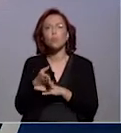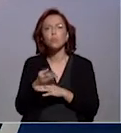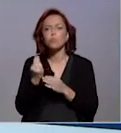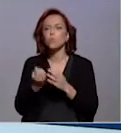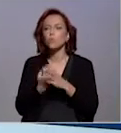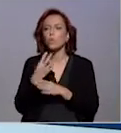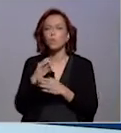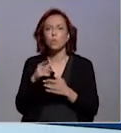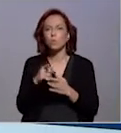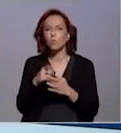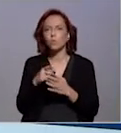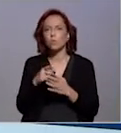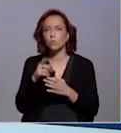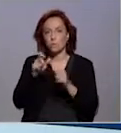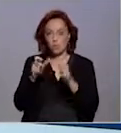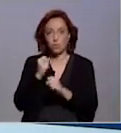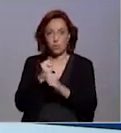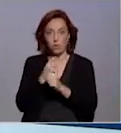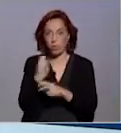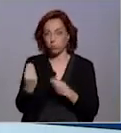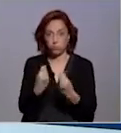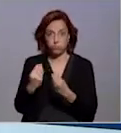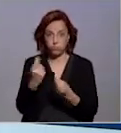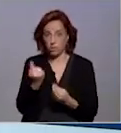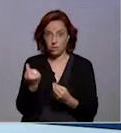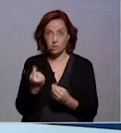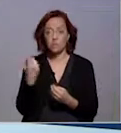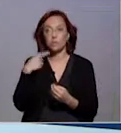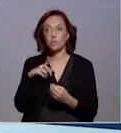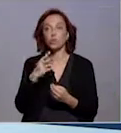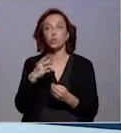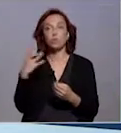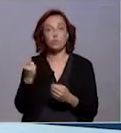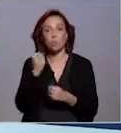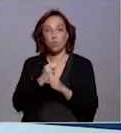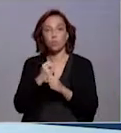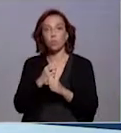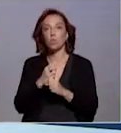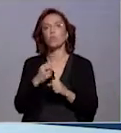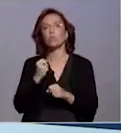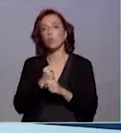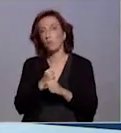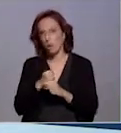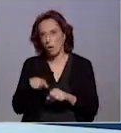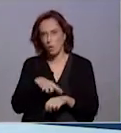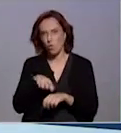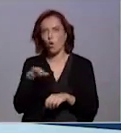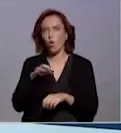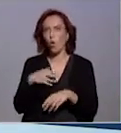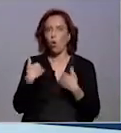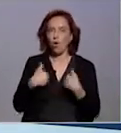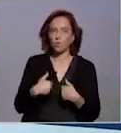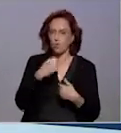porque también reconocen que trabajan consigue trabajo porque trabajan más horas o están más dispuestos que a veces a